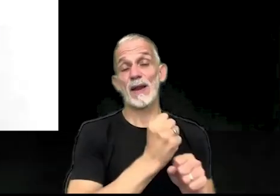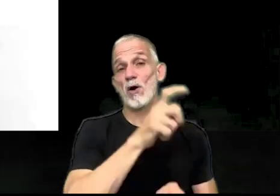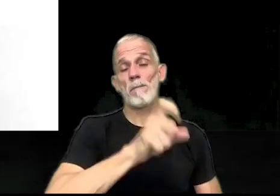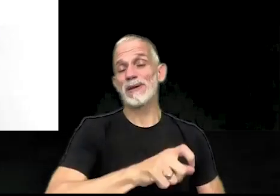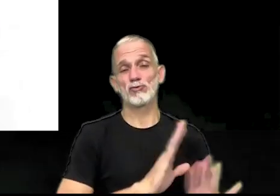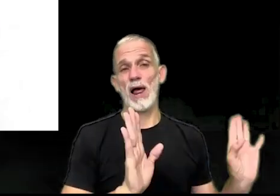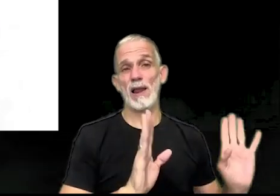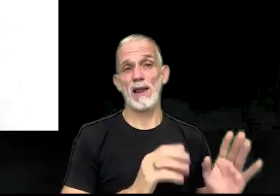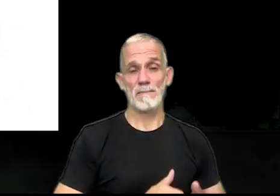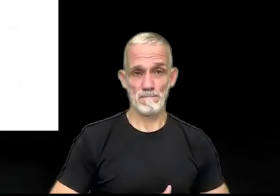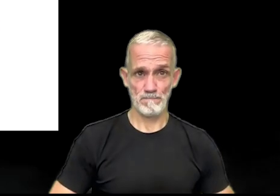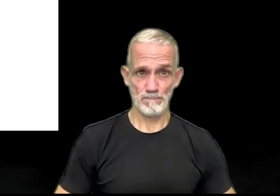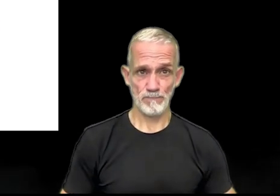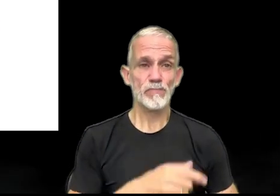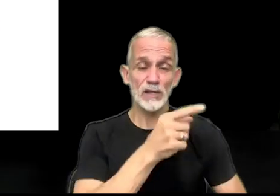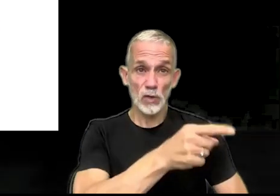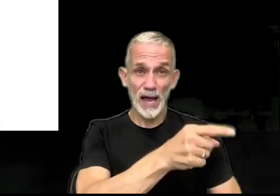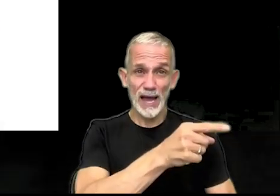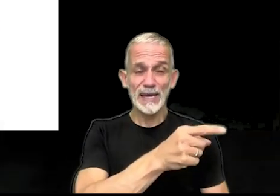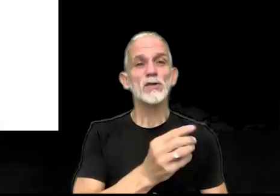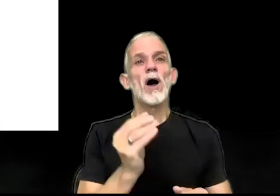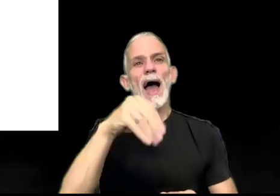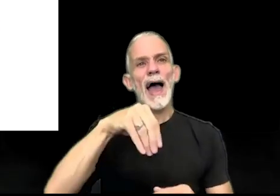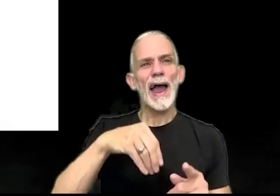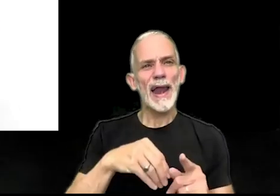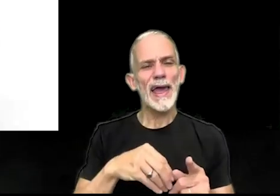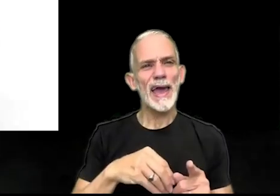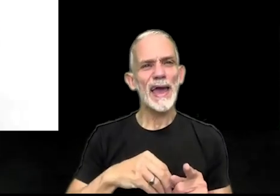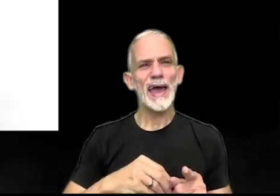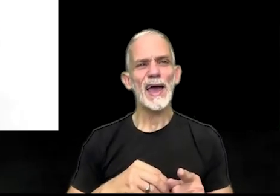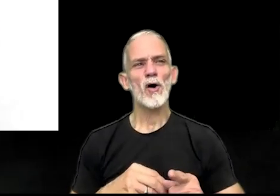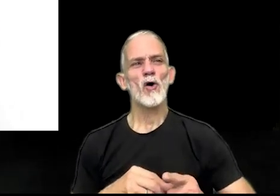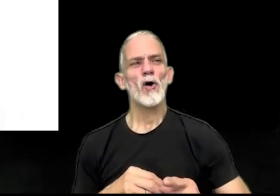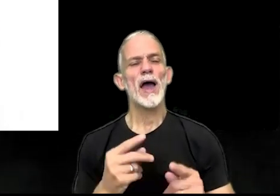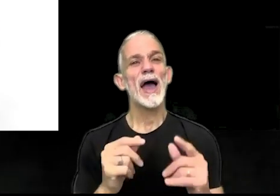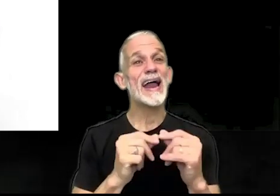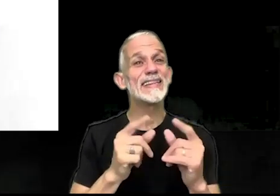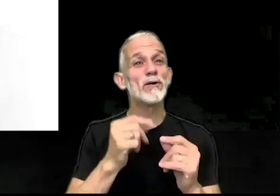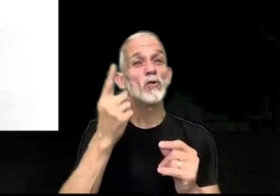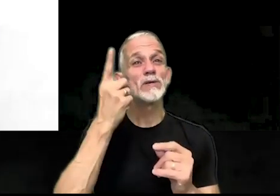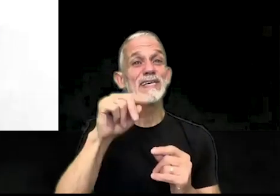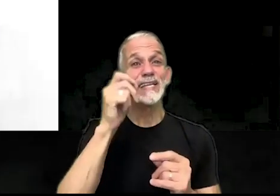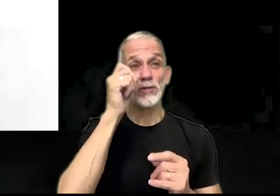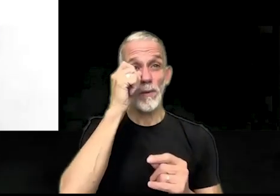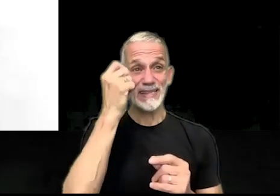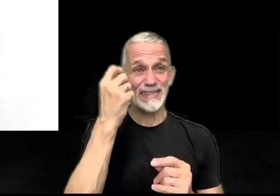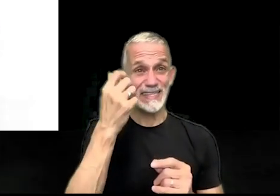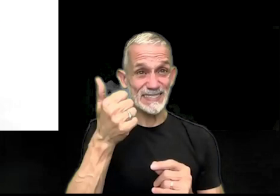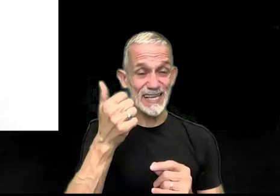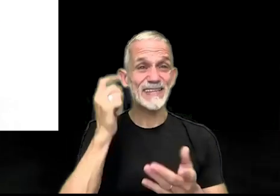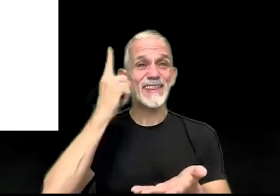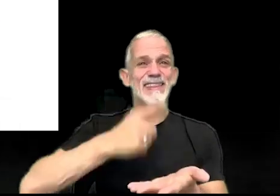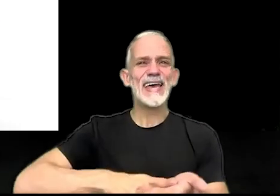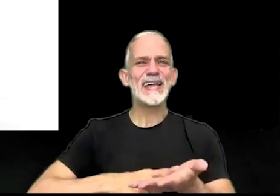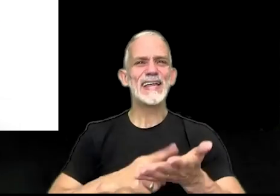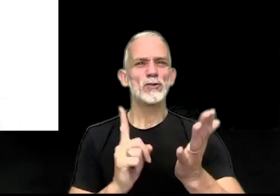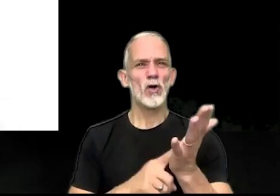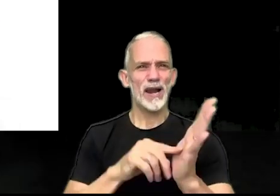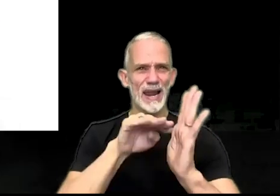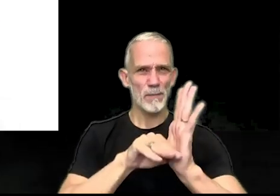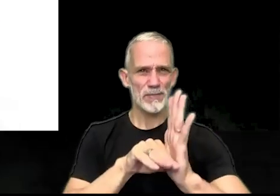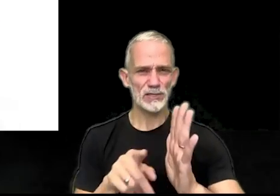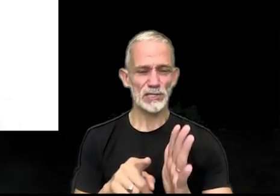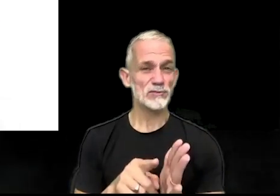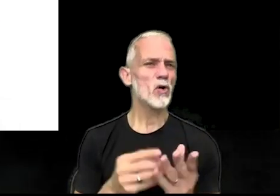personal. Y a esto les agrego que el artículo 126 del decreto